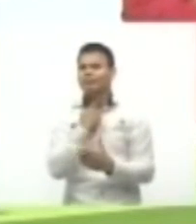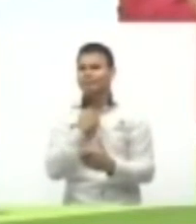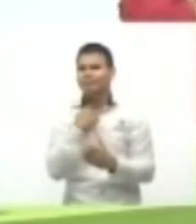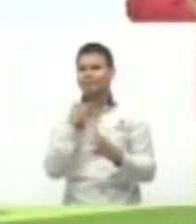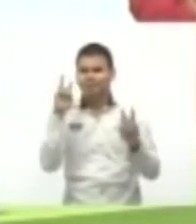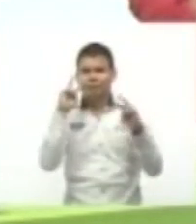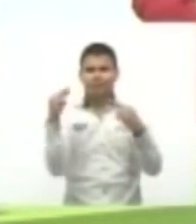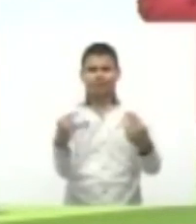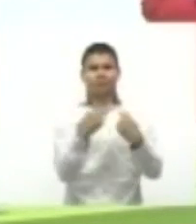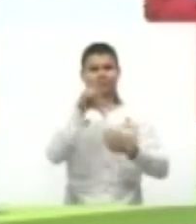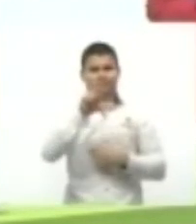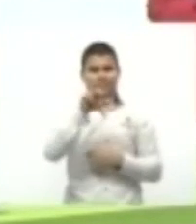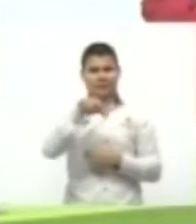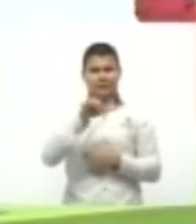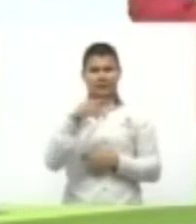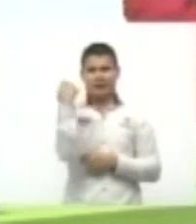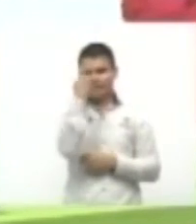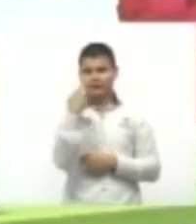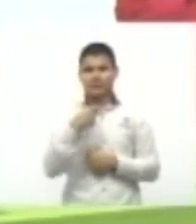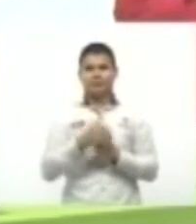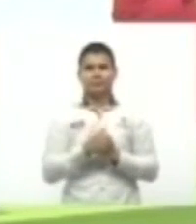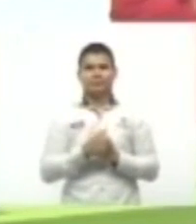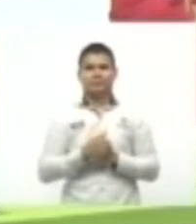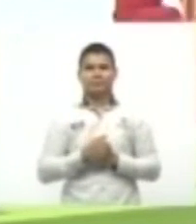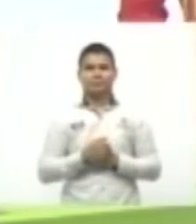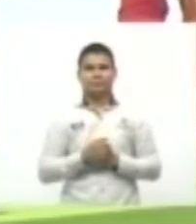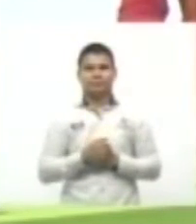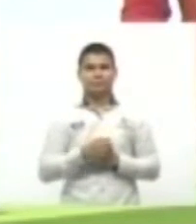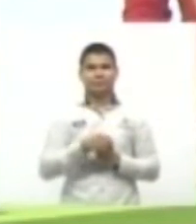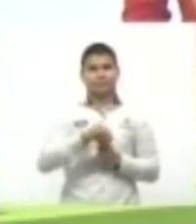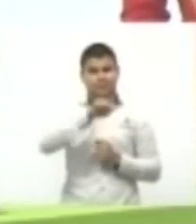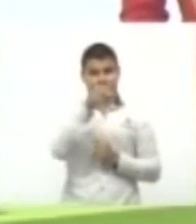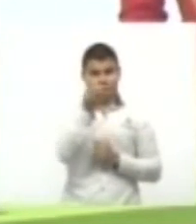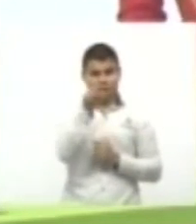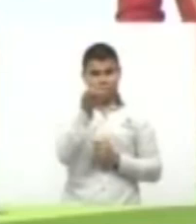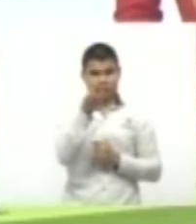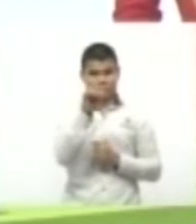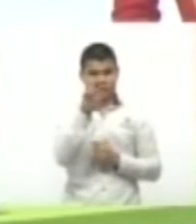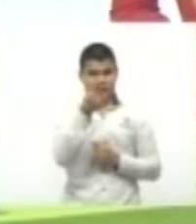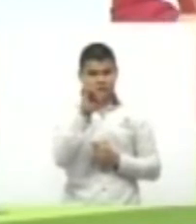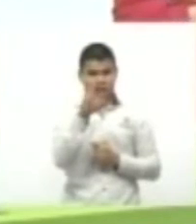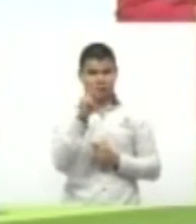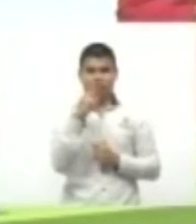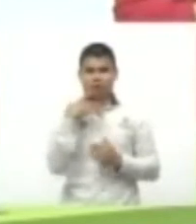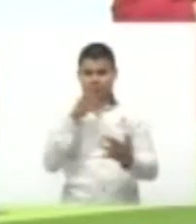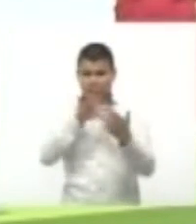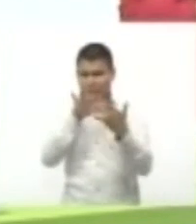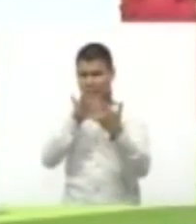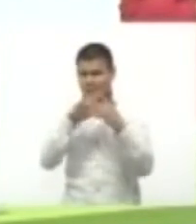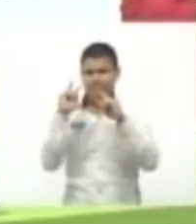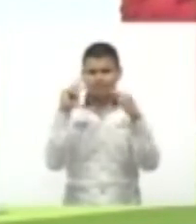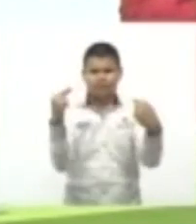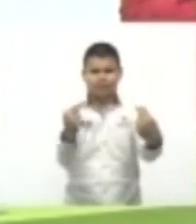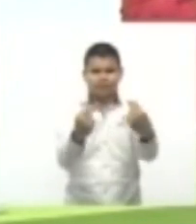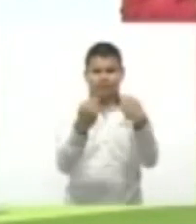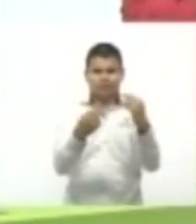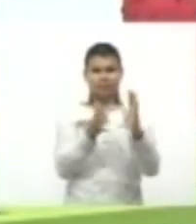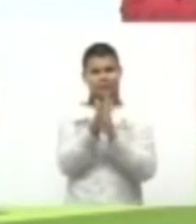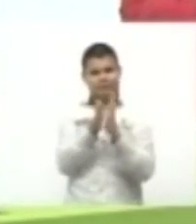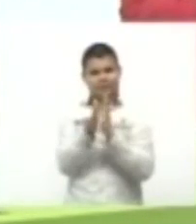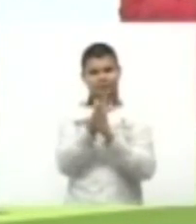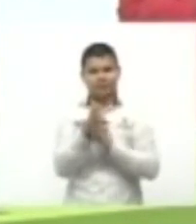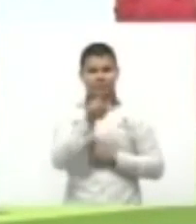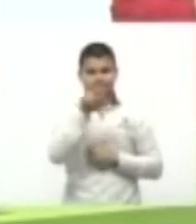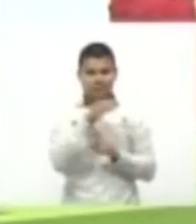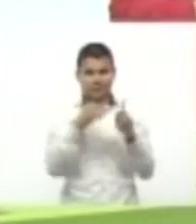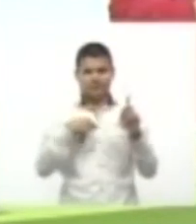María López desde Soledad. José Torre de la Hoz también está muy conectado con nosotros con nuestra emisión de las noticias 6:30